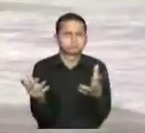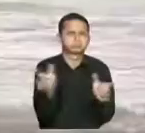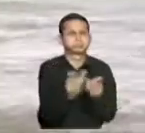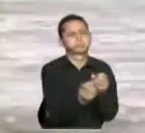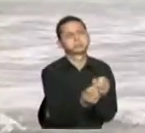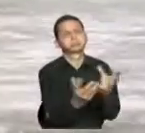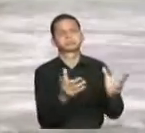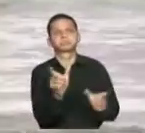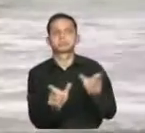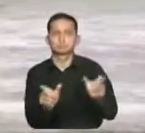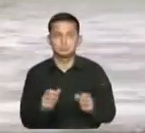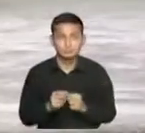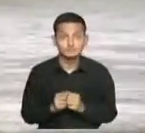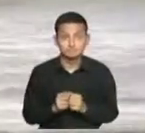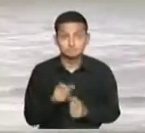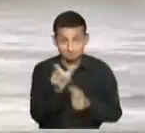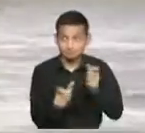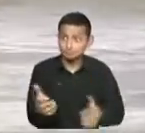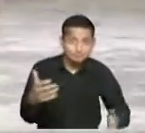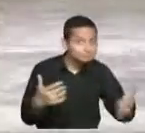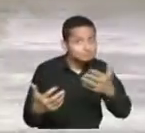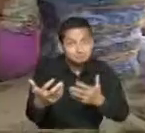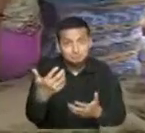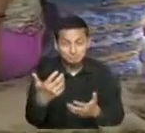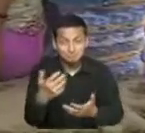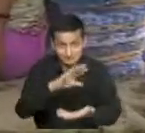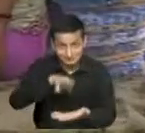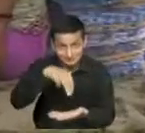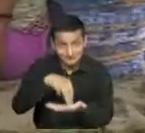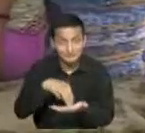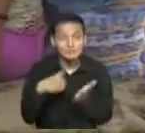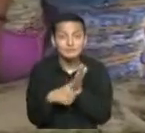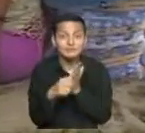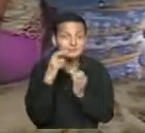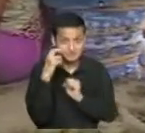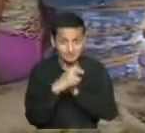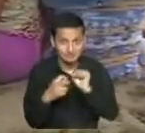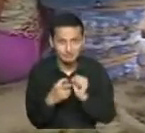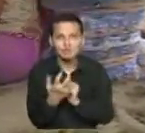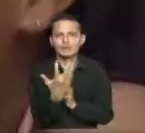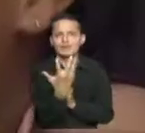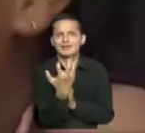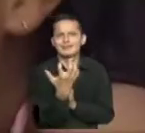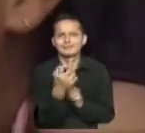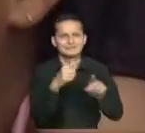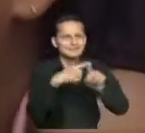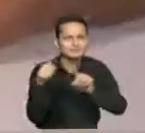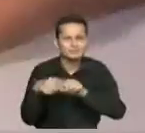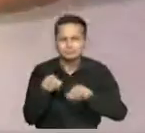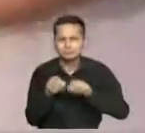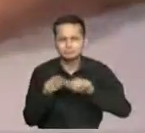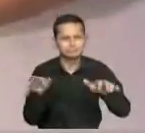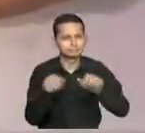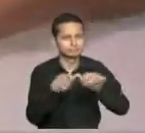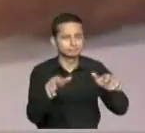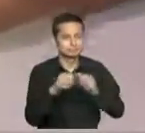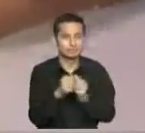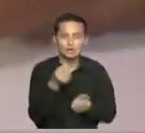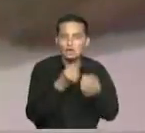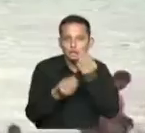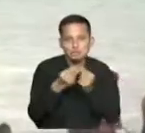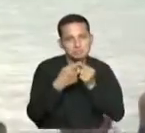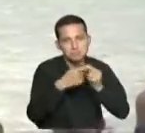completamente llenas. Para atraer a los visitantes en Manabí, el Ministerio de Turismo preparó 15 eventos entre festivales